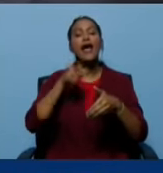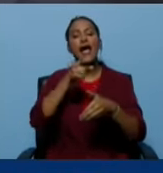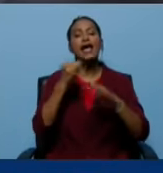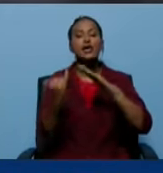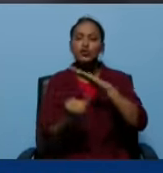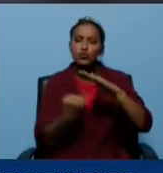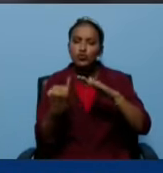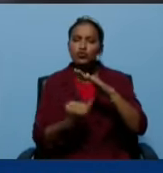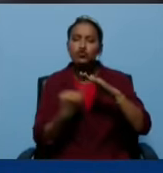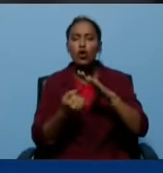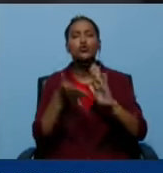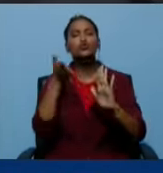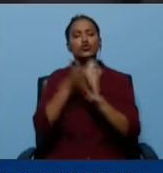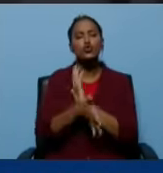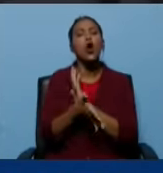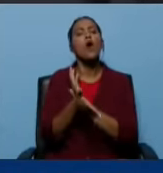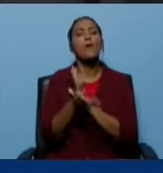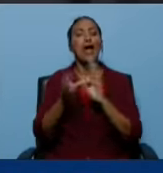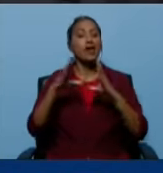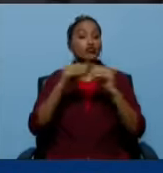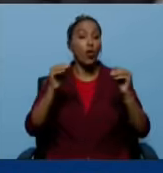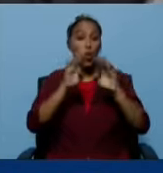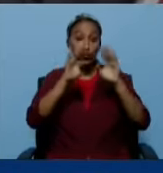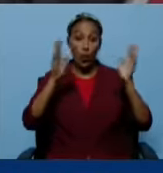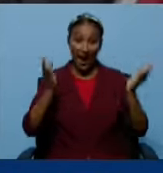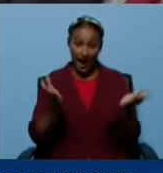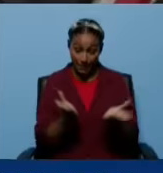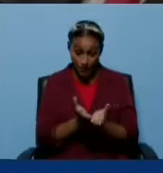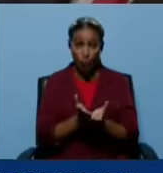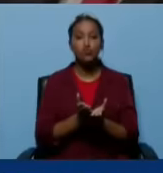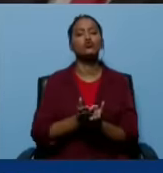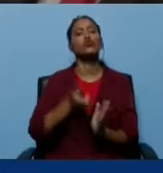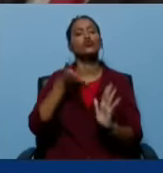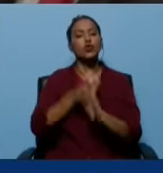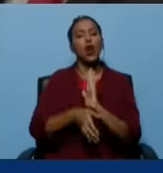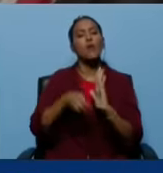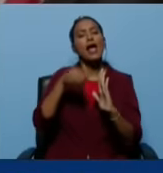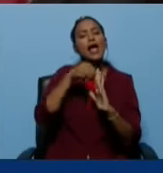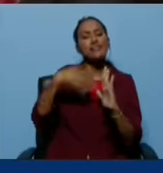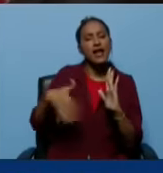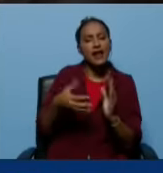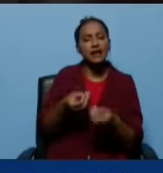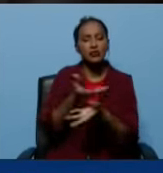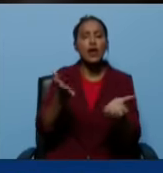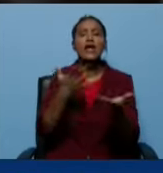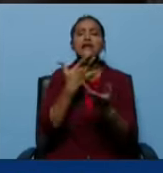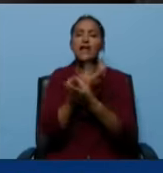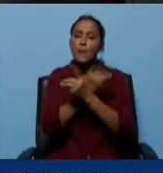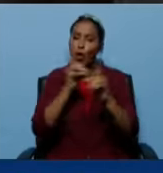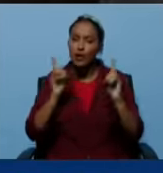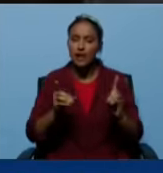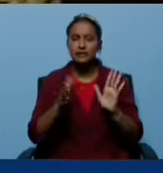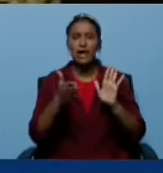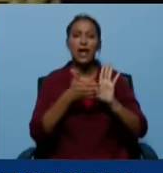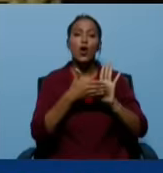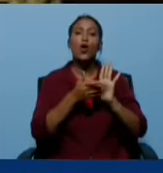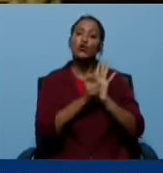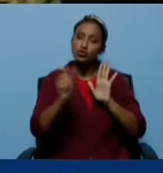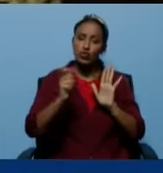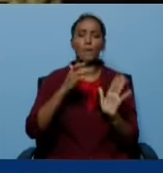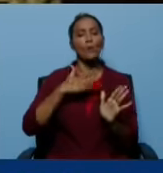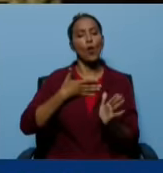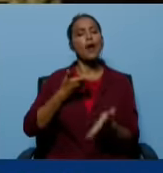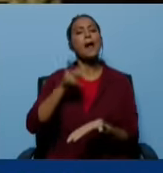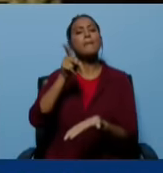para su resolución, como garantes del Estado de Derecho y de la democracia constitucional.